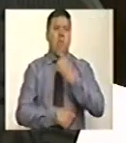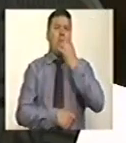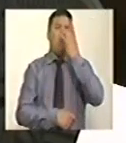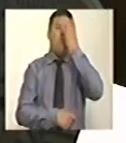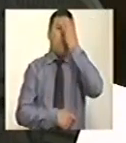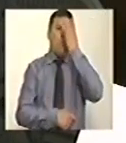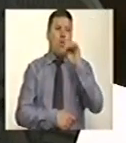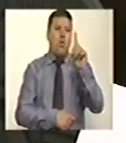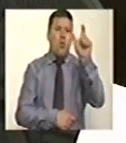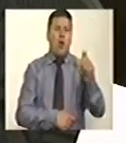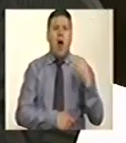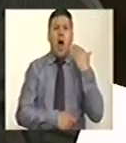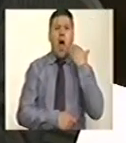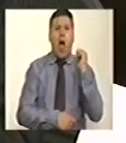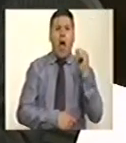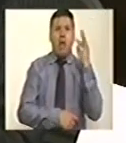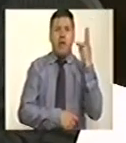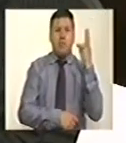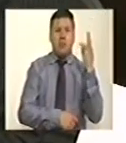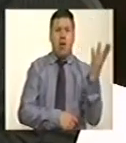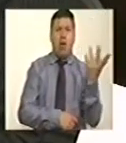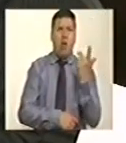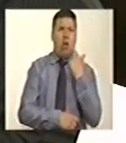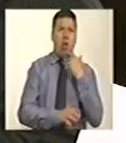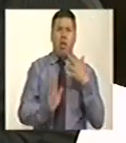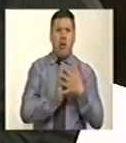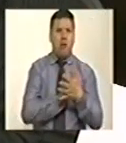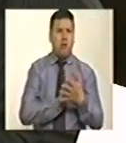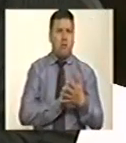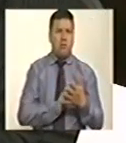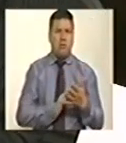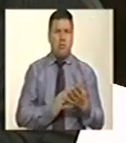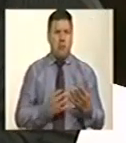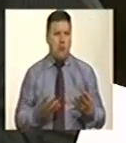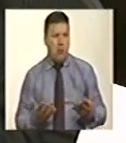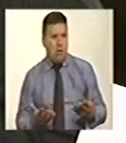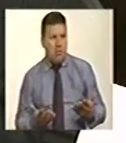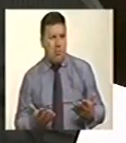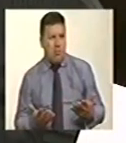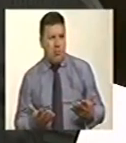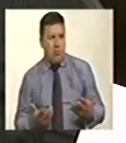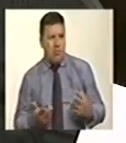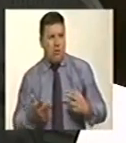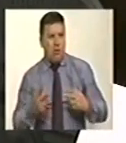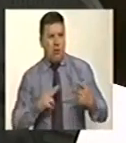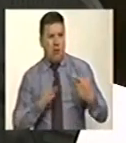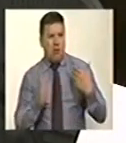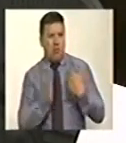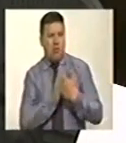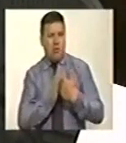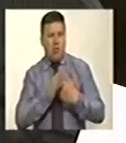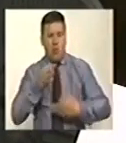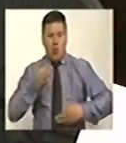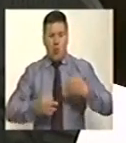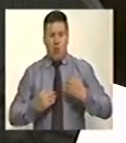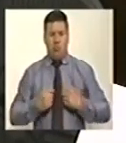de una señora que no hubo oportunidad de contradecir en la Corte